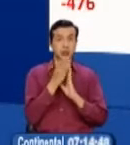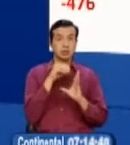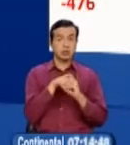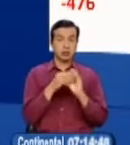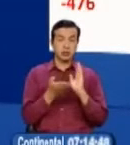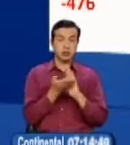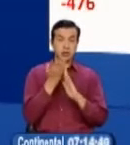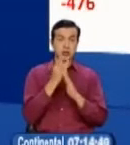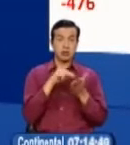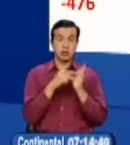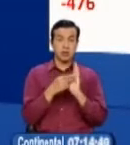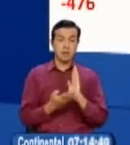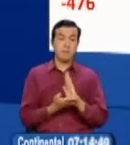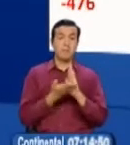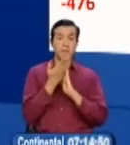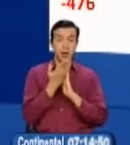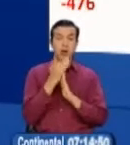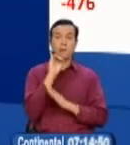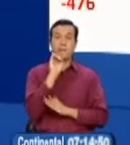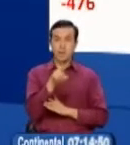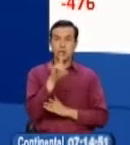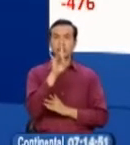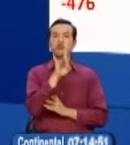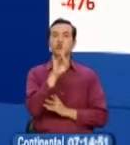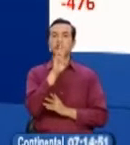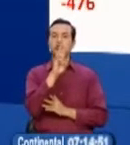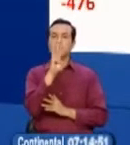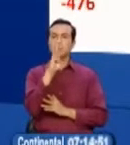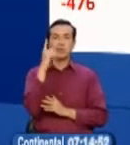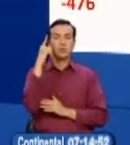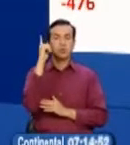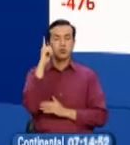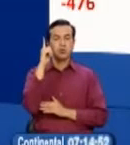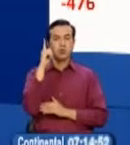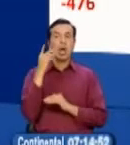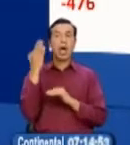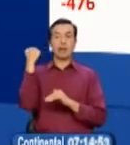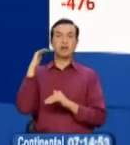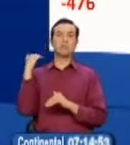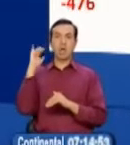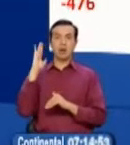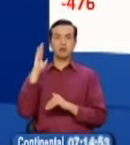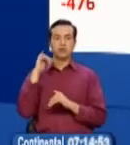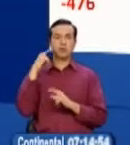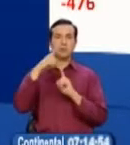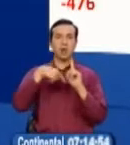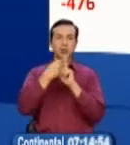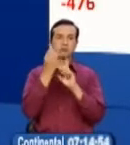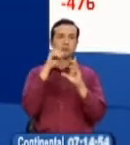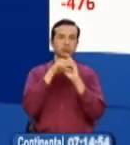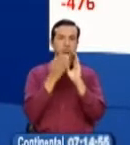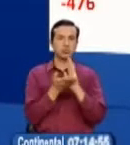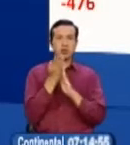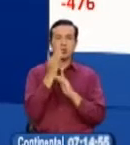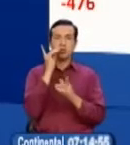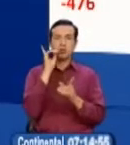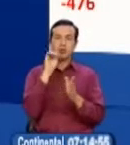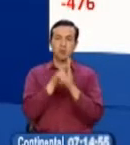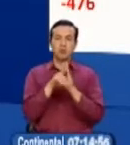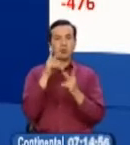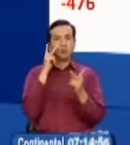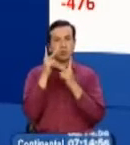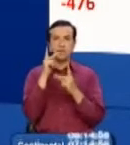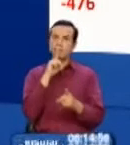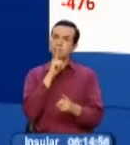O sea, se incrementó, claro, en 1.864 millones. Okay. Ese es el incremento. En depósitos a la vista todavía tenemos